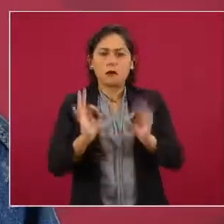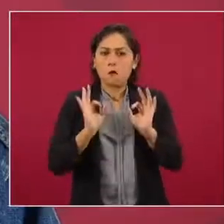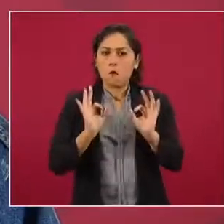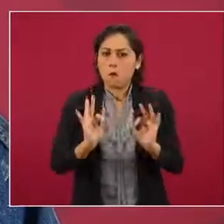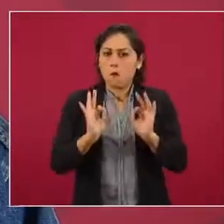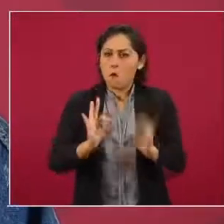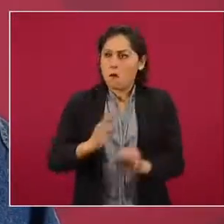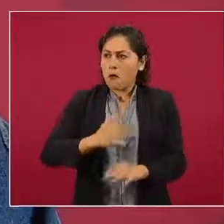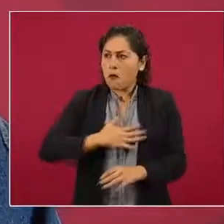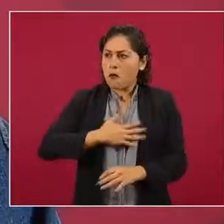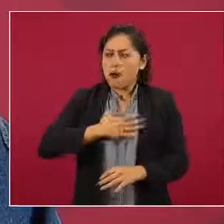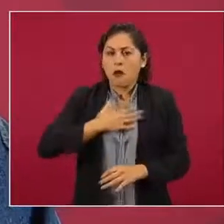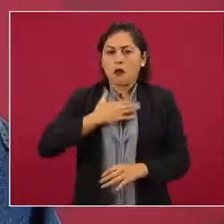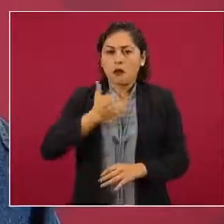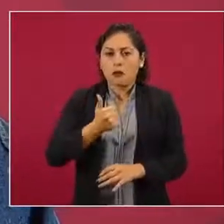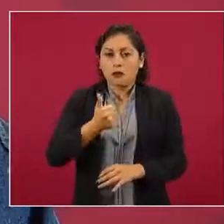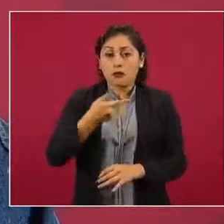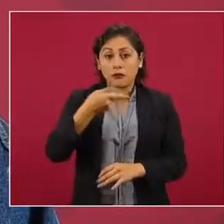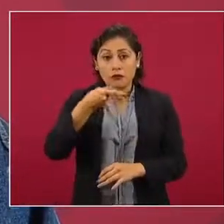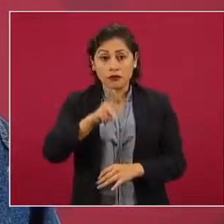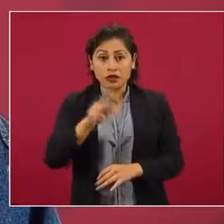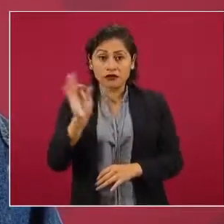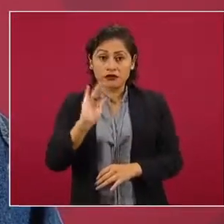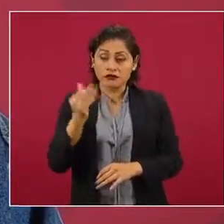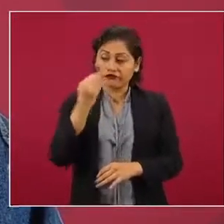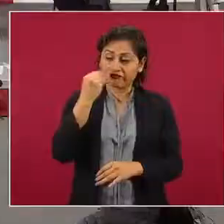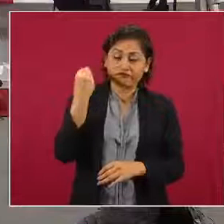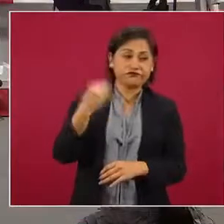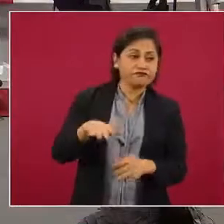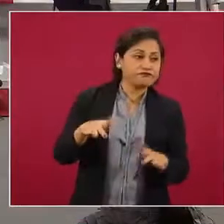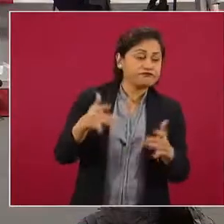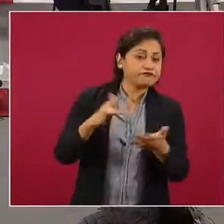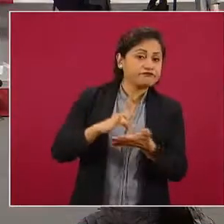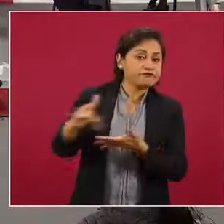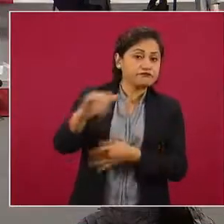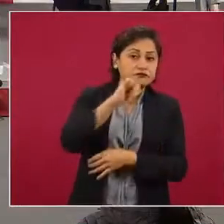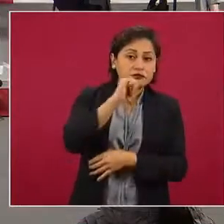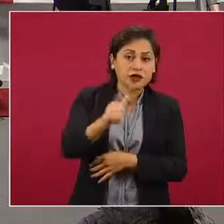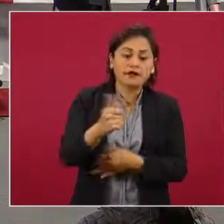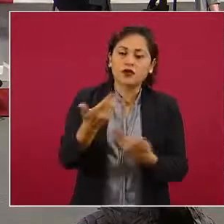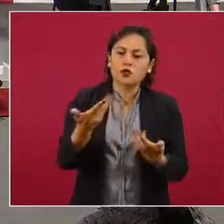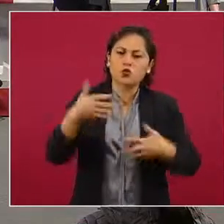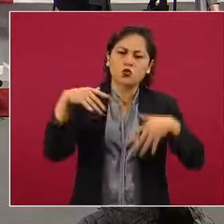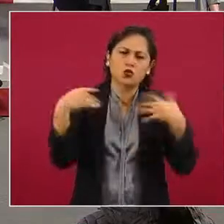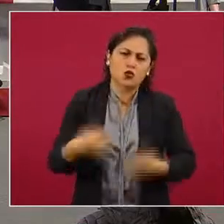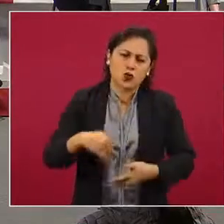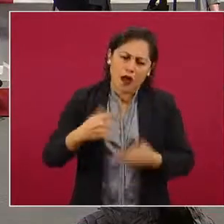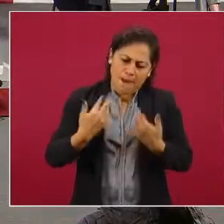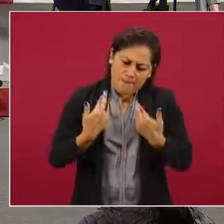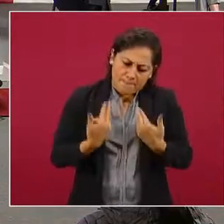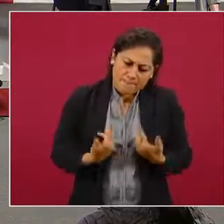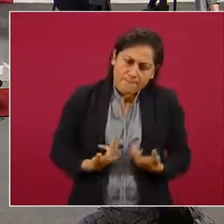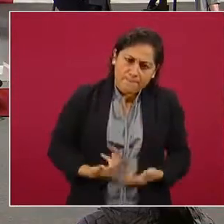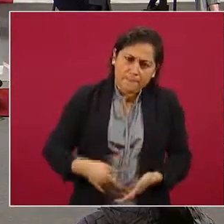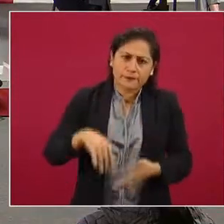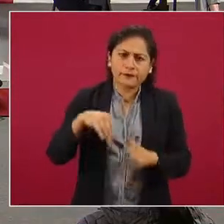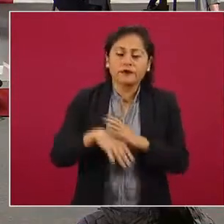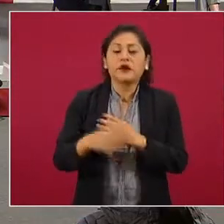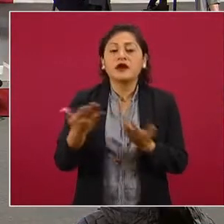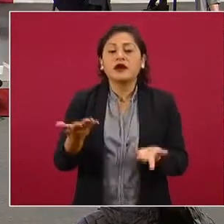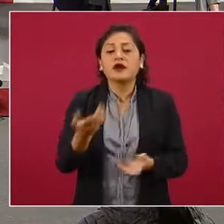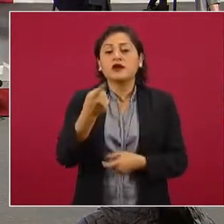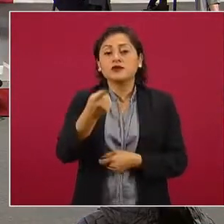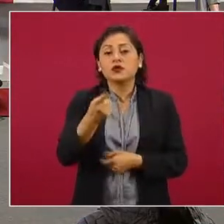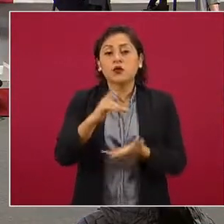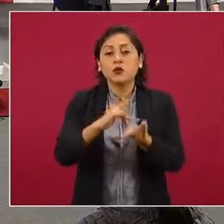ingratitud, degrada como pocos. Si agradeces a quien te ha beneficiado sin tener obligación de